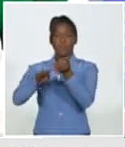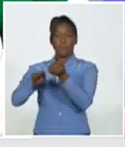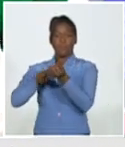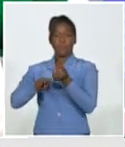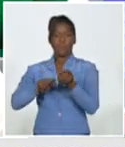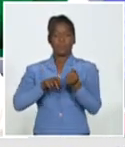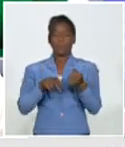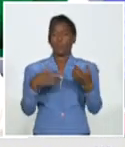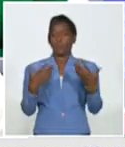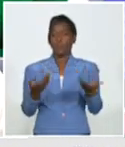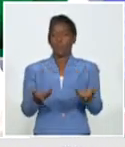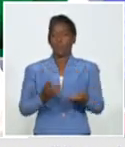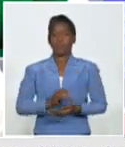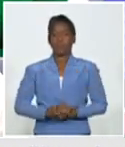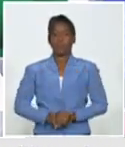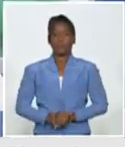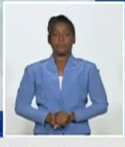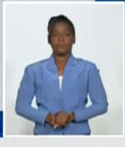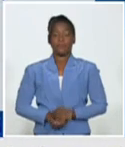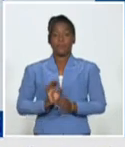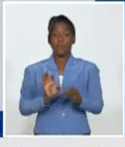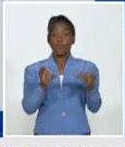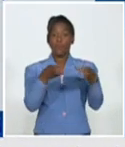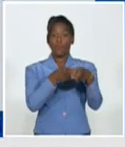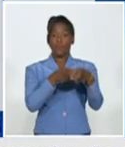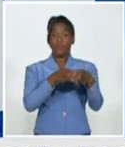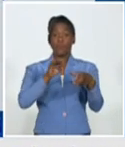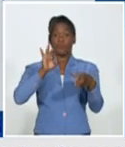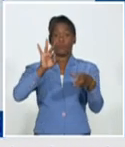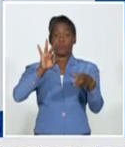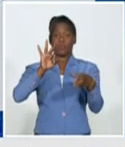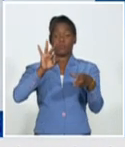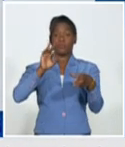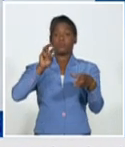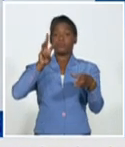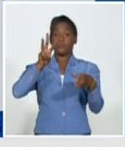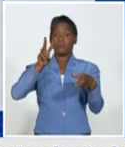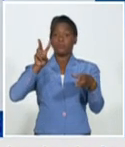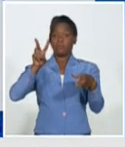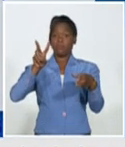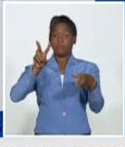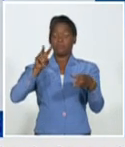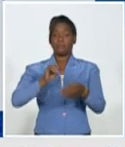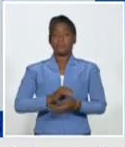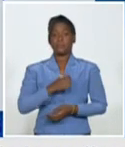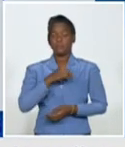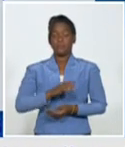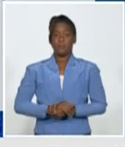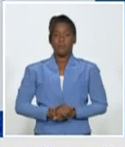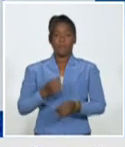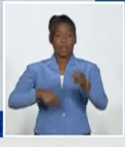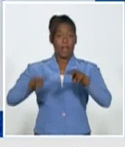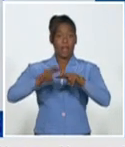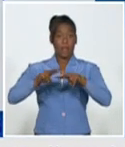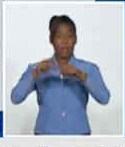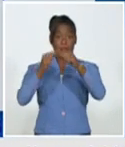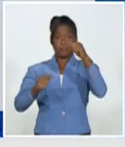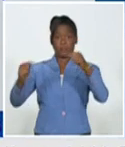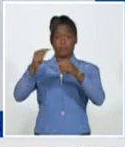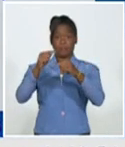los 832 casos que se diagnosticaron? La Habana el mayor número,